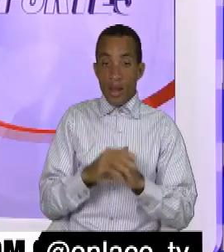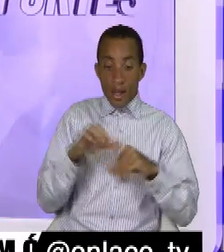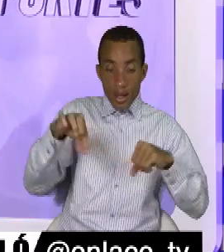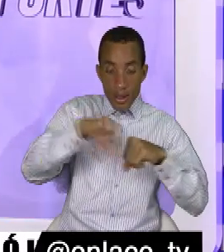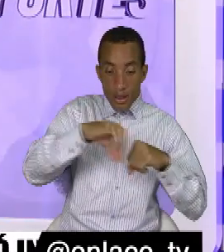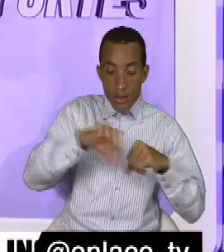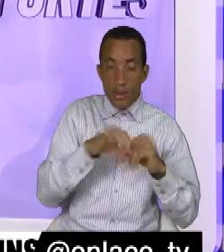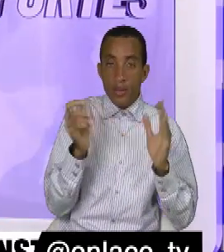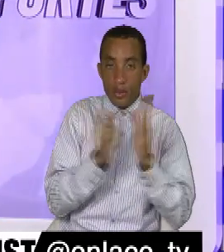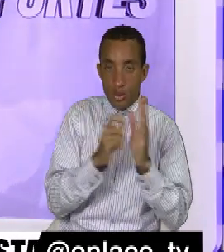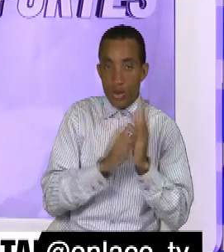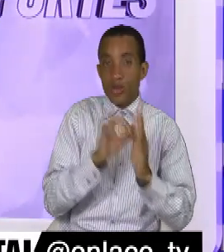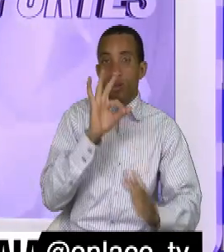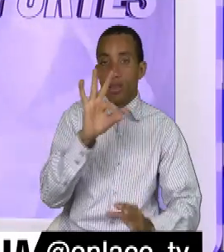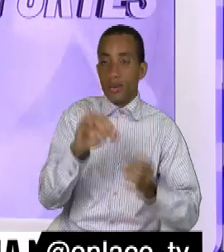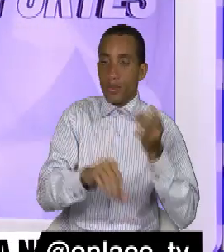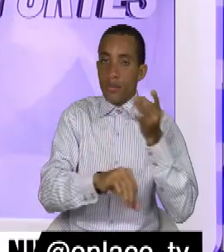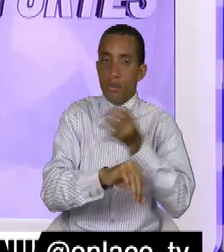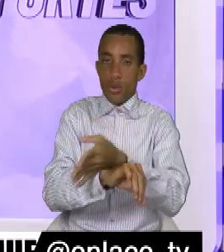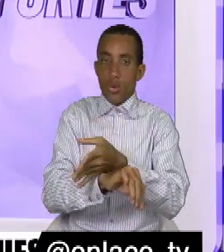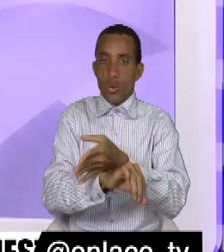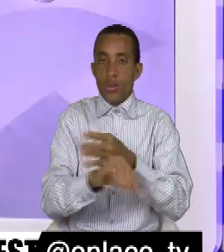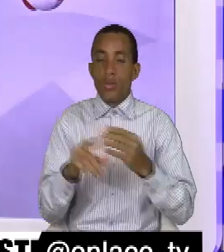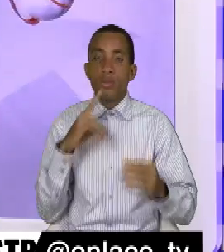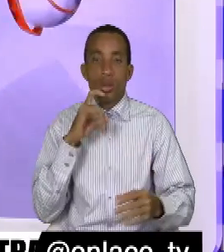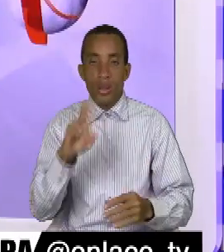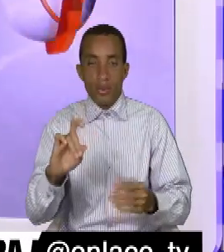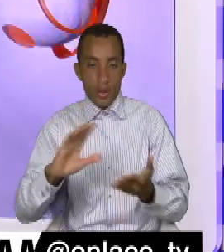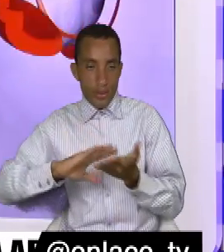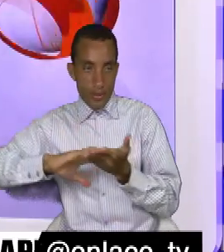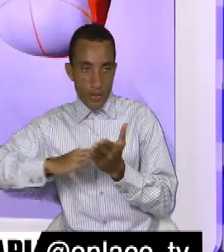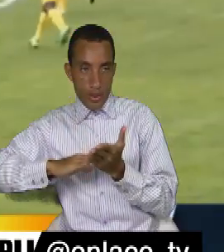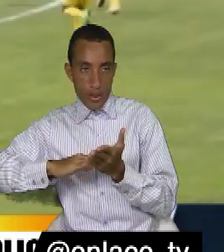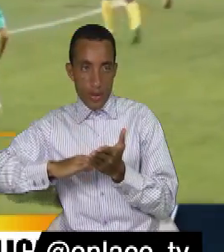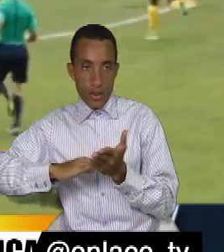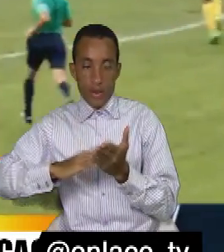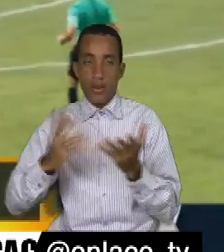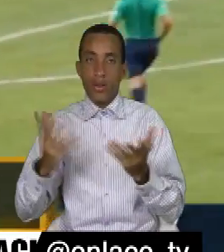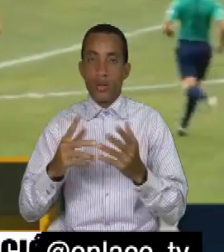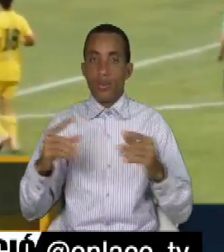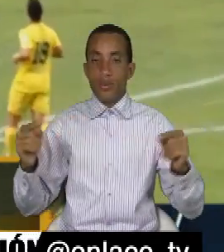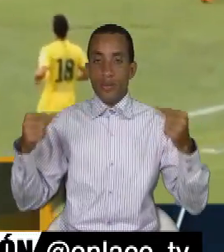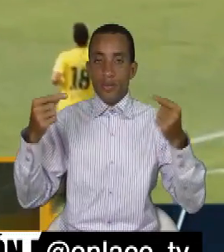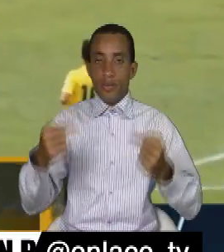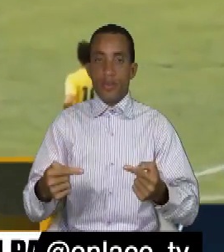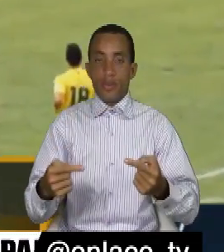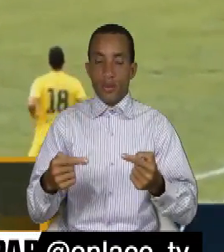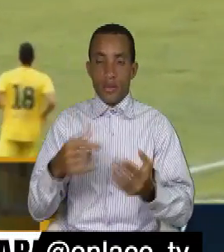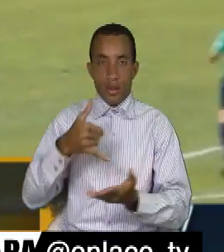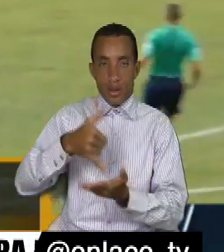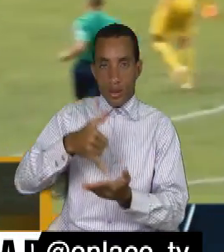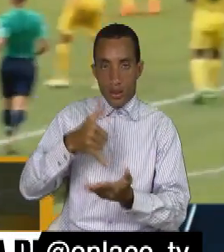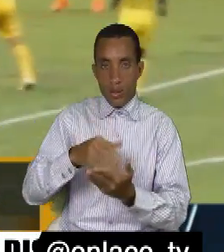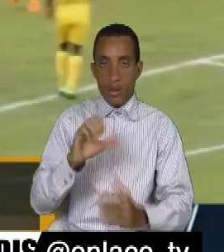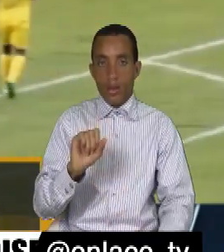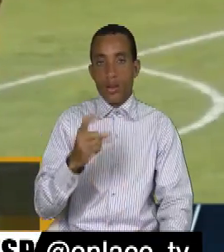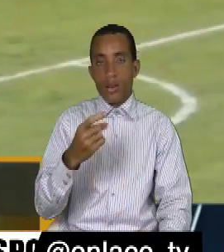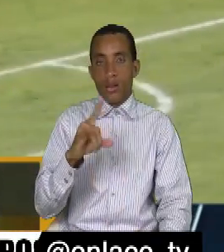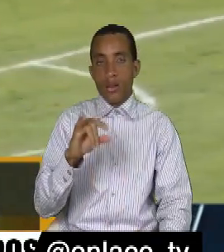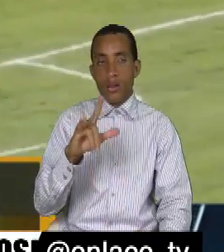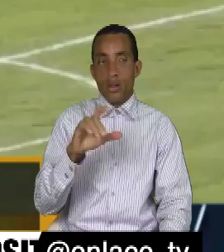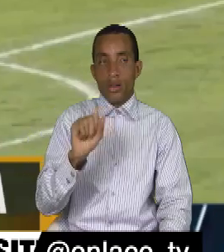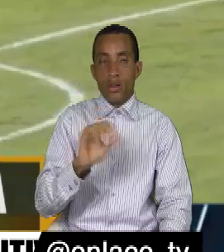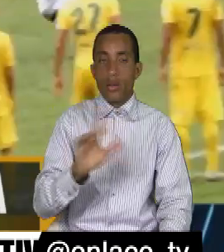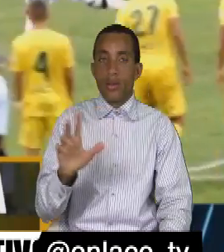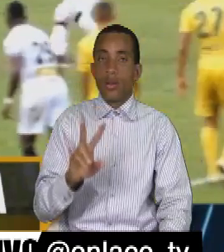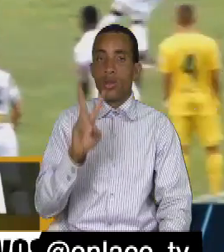Atlético Bucaramanga en el estadio de Florida Blanca por la Copa Águila. De visitante, Alianza Petrolera obtuvo una victoria de 2-1